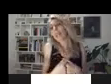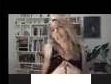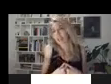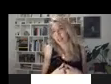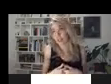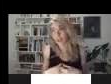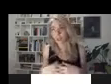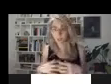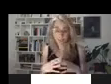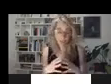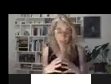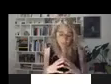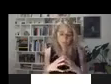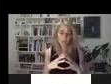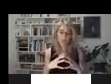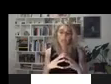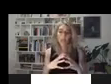el propio galerista, ¿no?